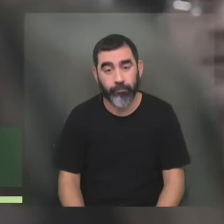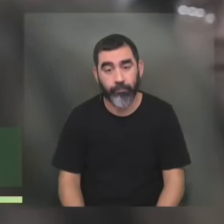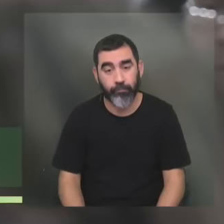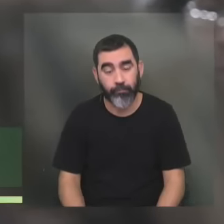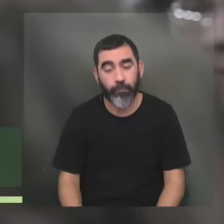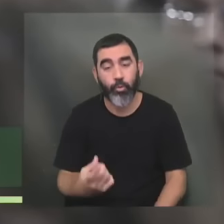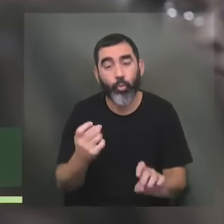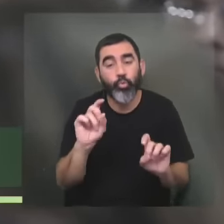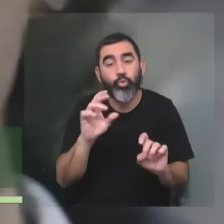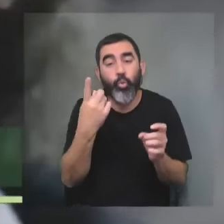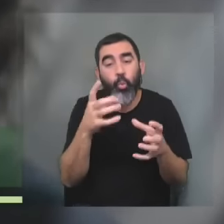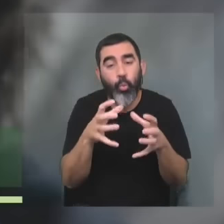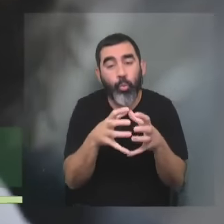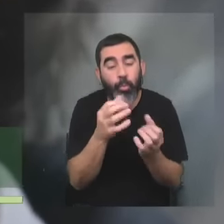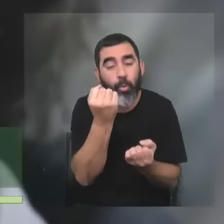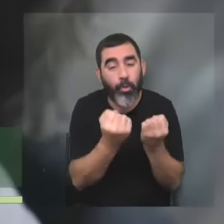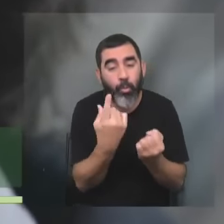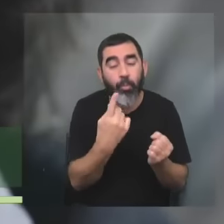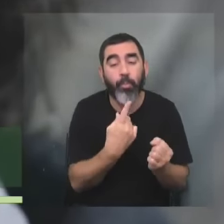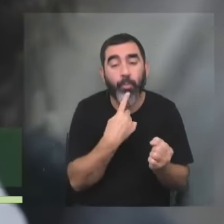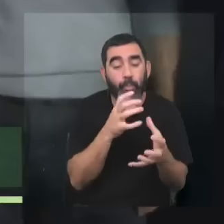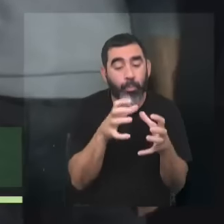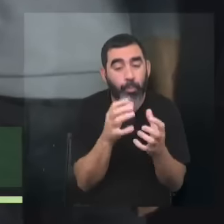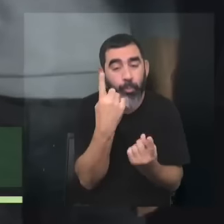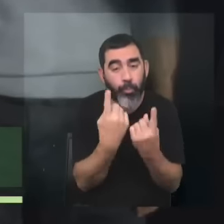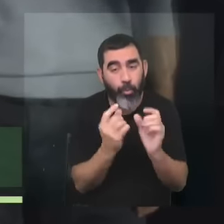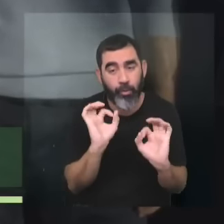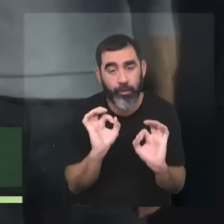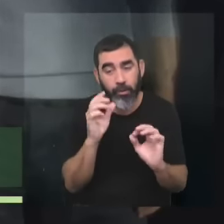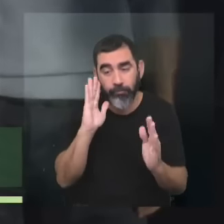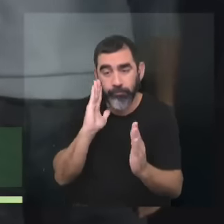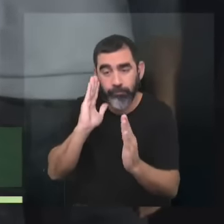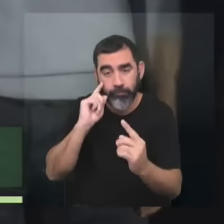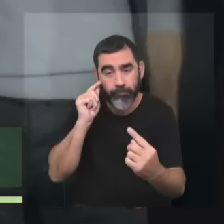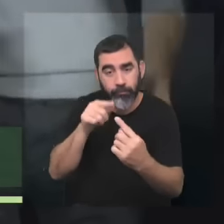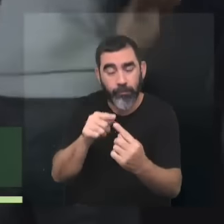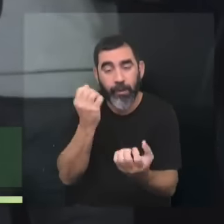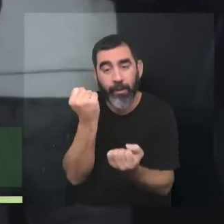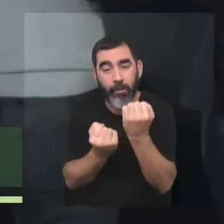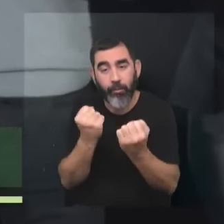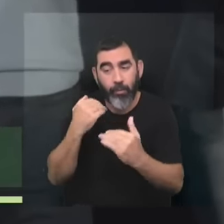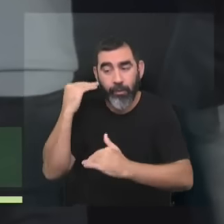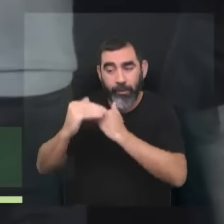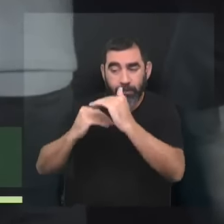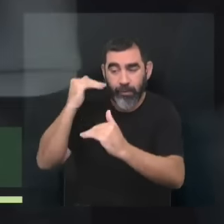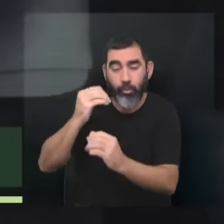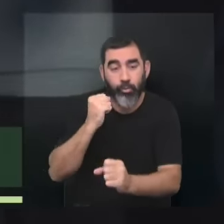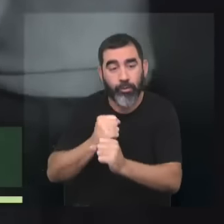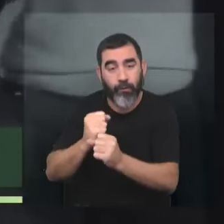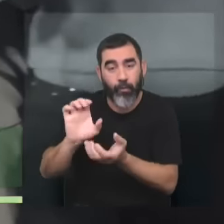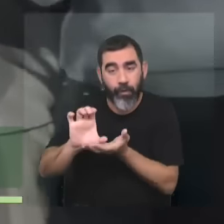solo equipo económico una sola política económica un solo rumbo económico qu es desarrollo empleo